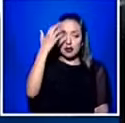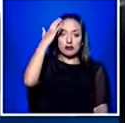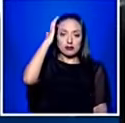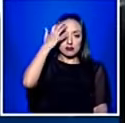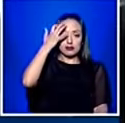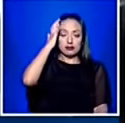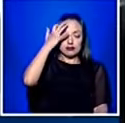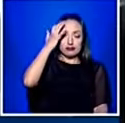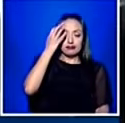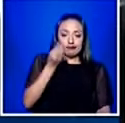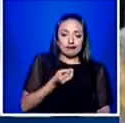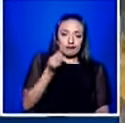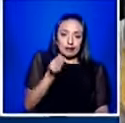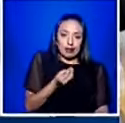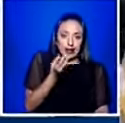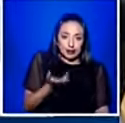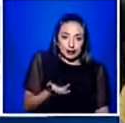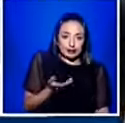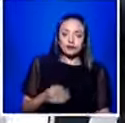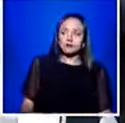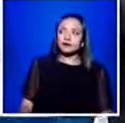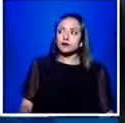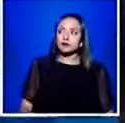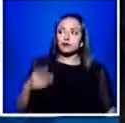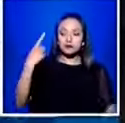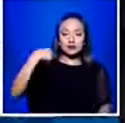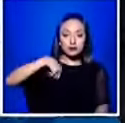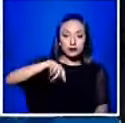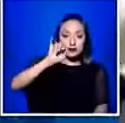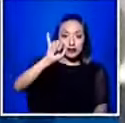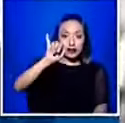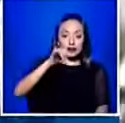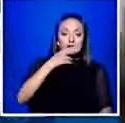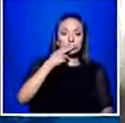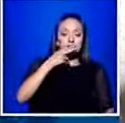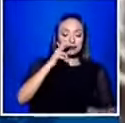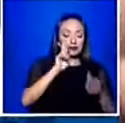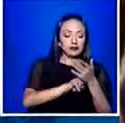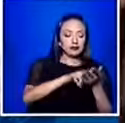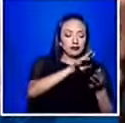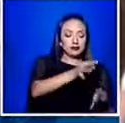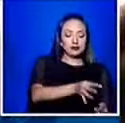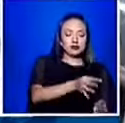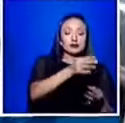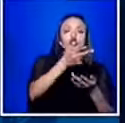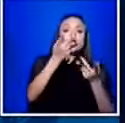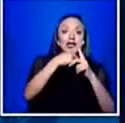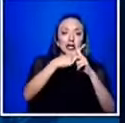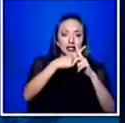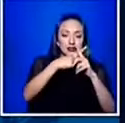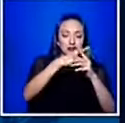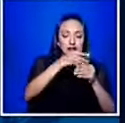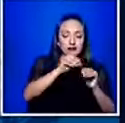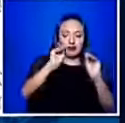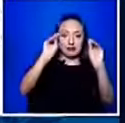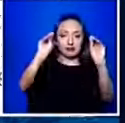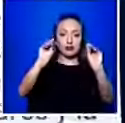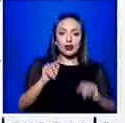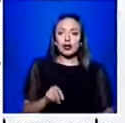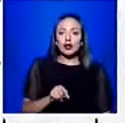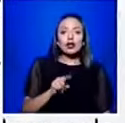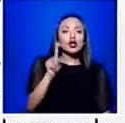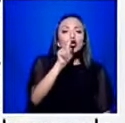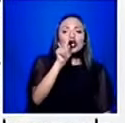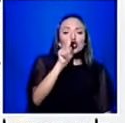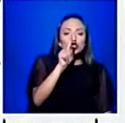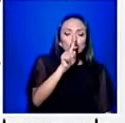bastante y tuvimos que hacer algo al respecto. Este sábado el gobierno del Ecuador emitió este comunicado en la red social X. No se admite, pero